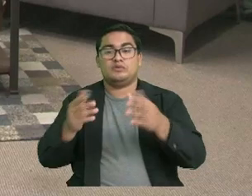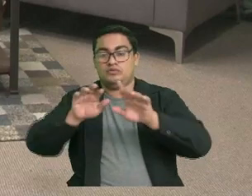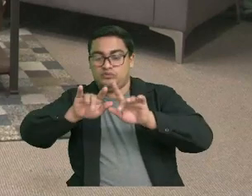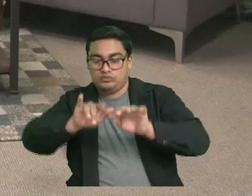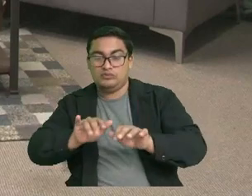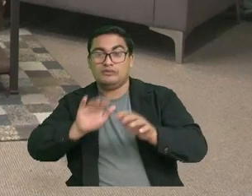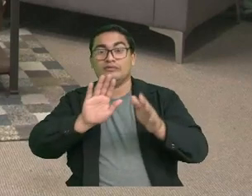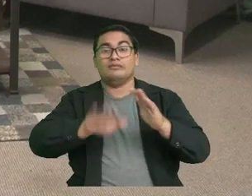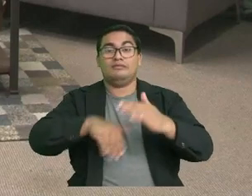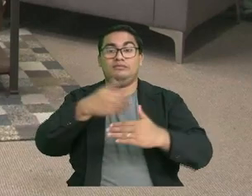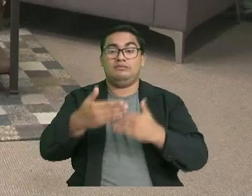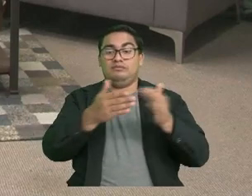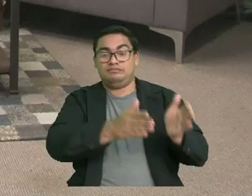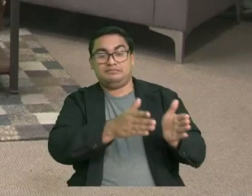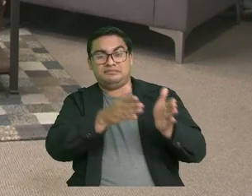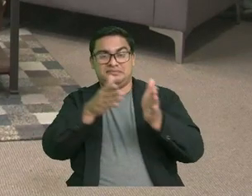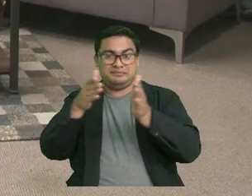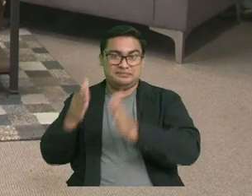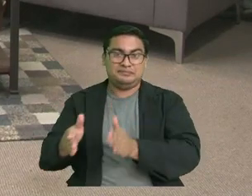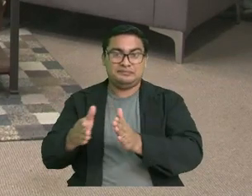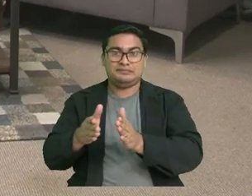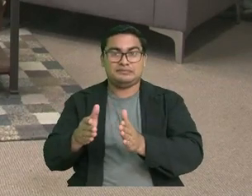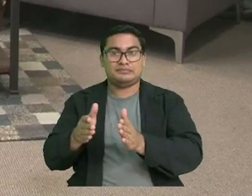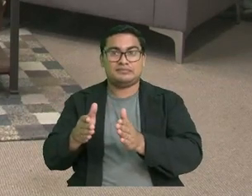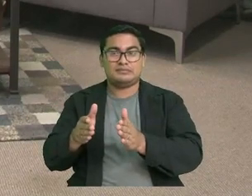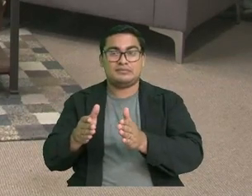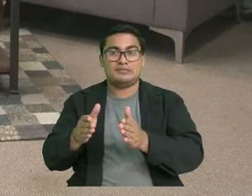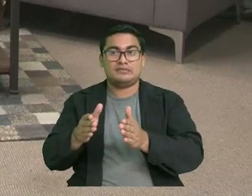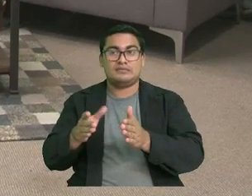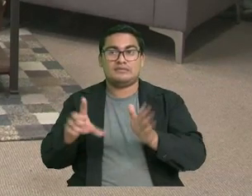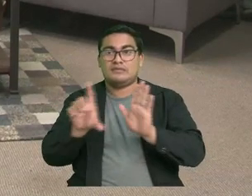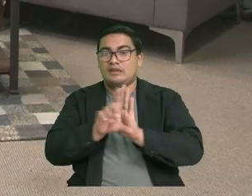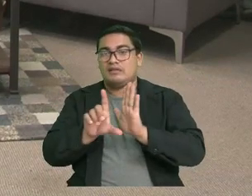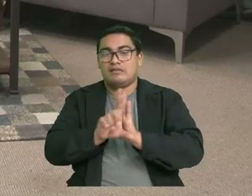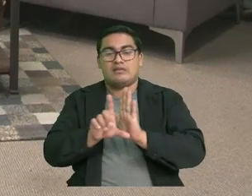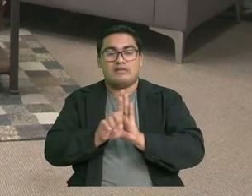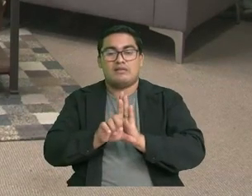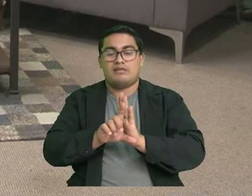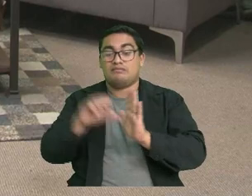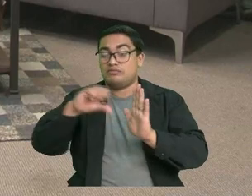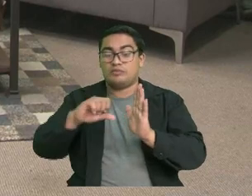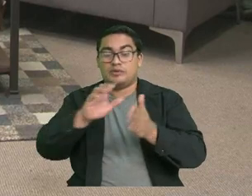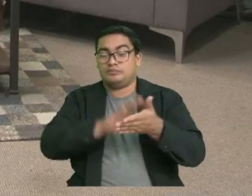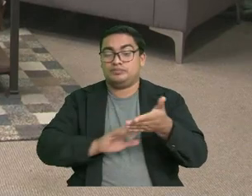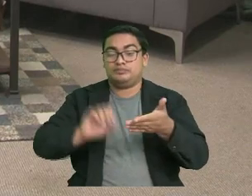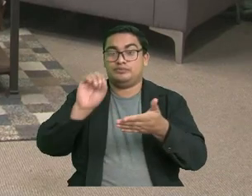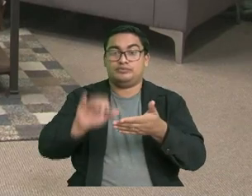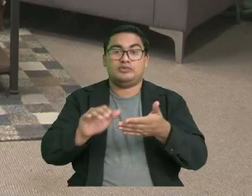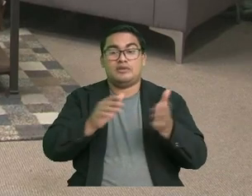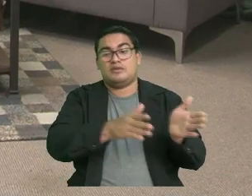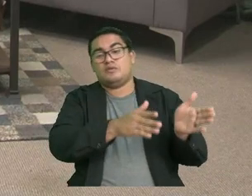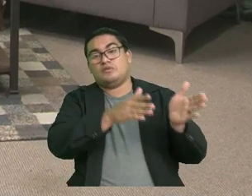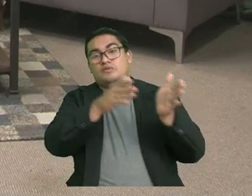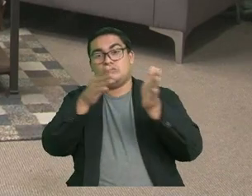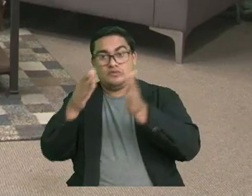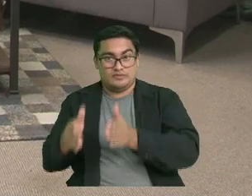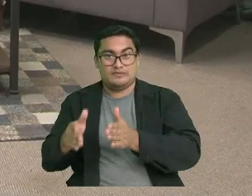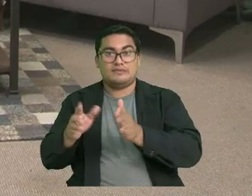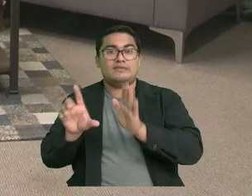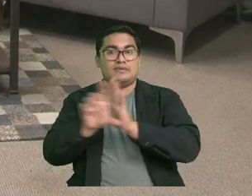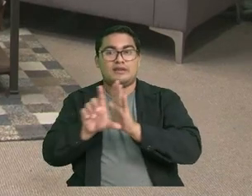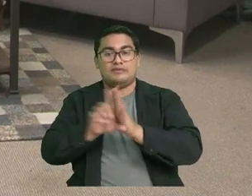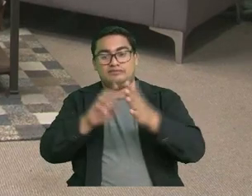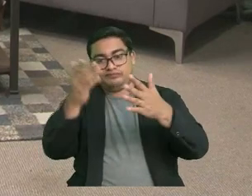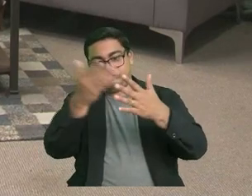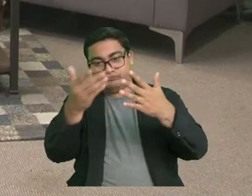sistema, luego haces otra depuración de lo que ya ingresaste, hasta que el estudio,